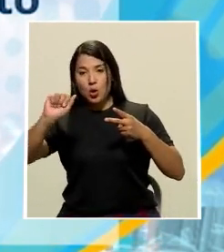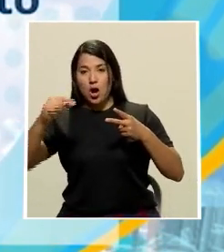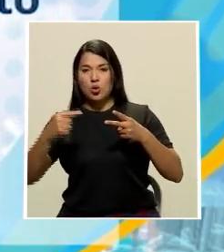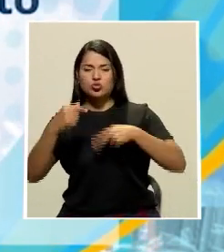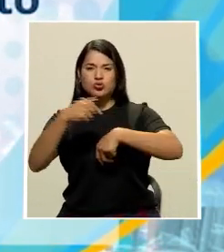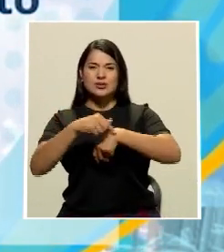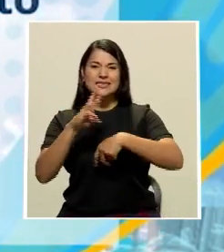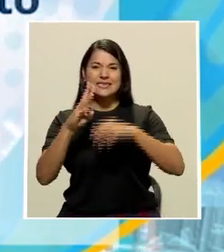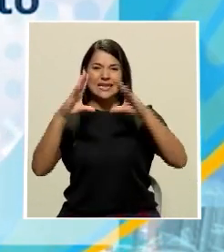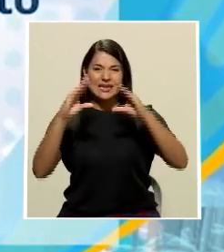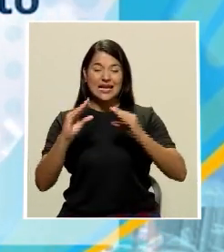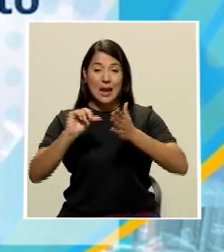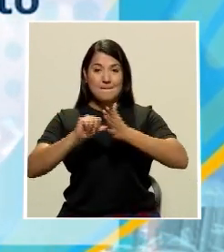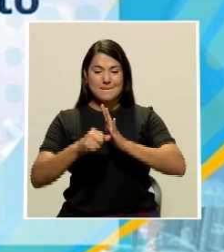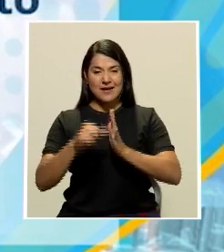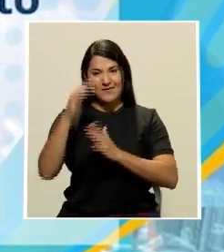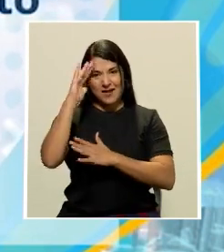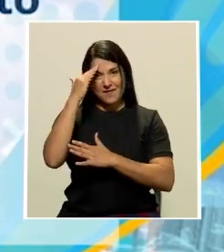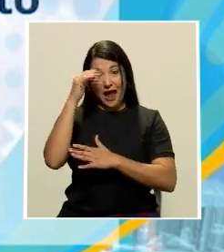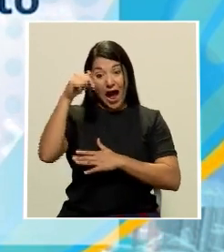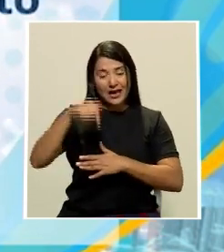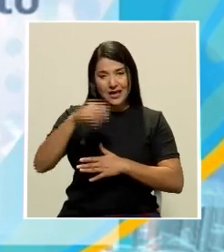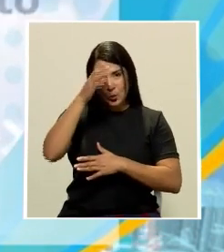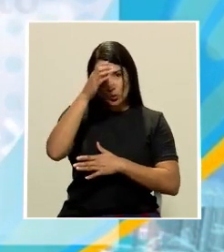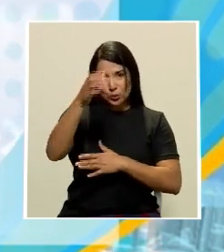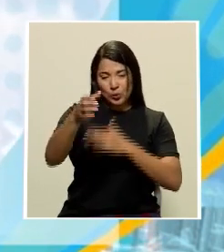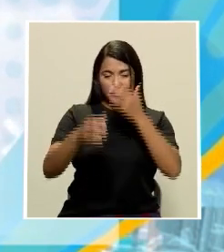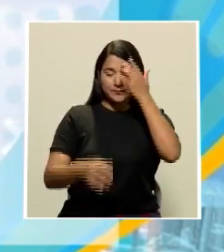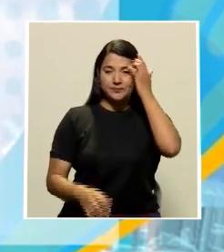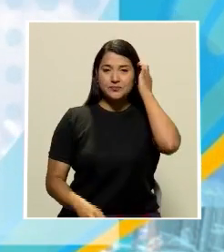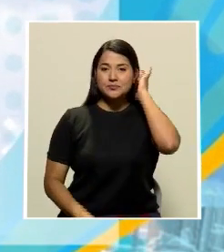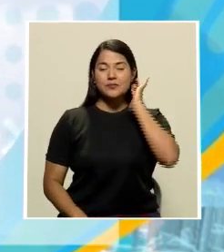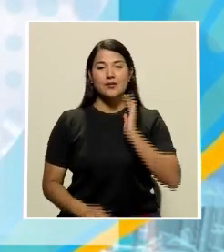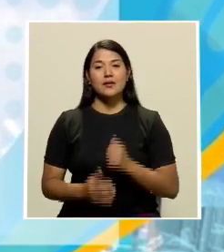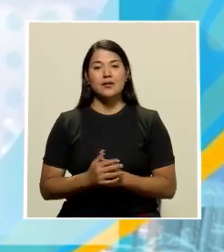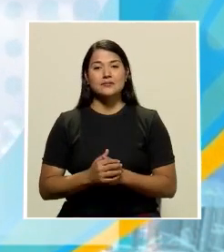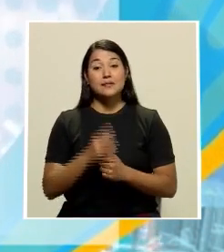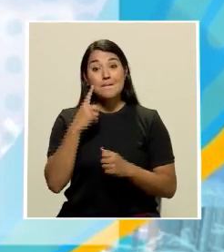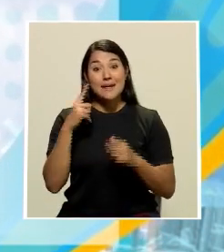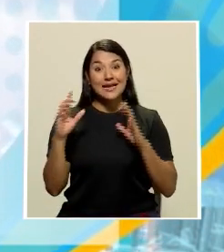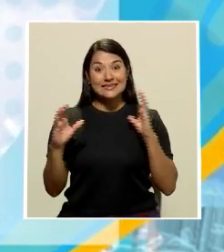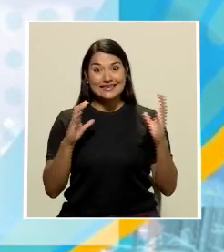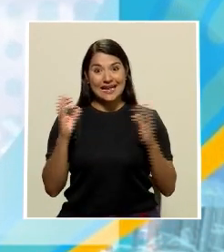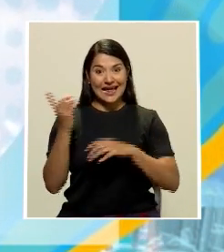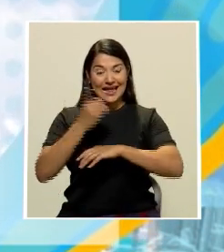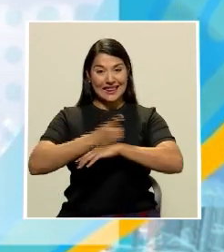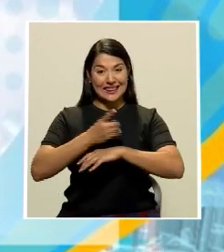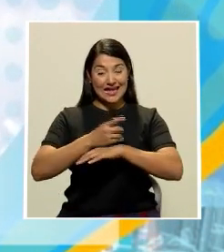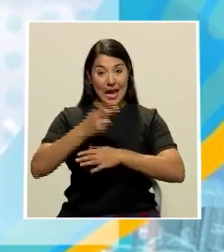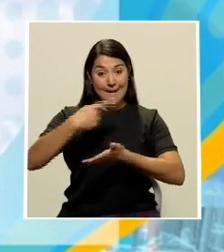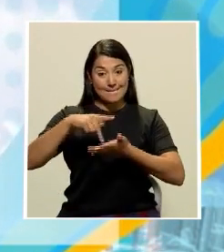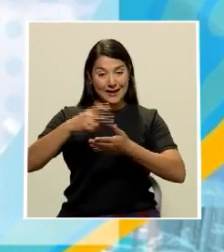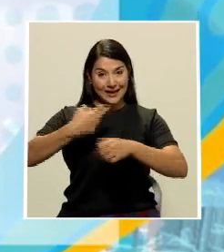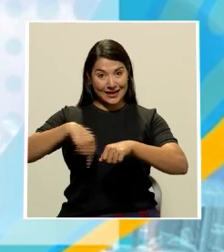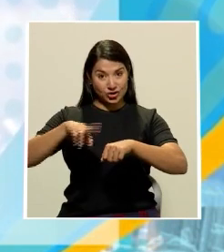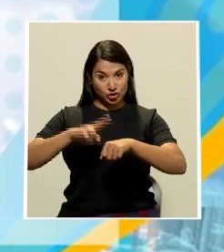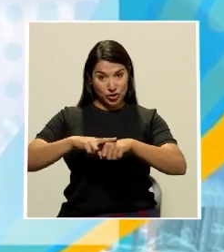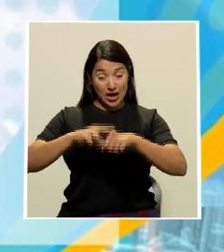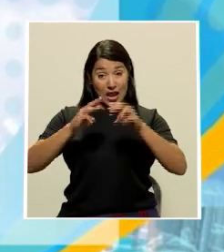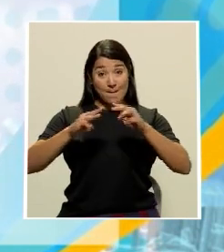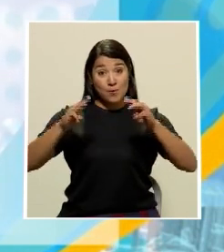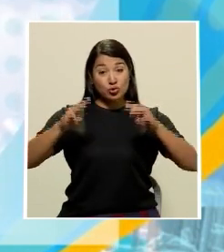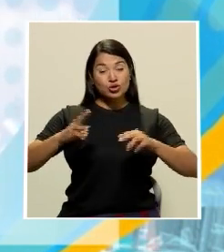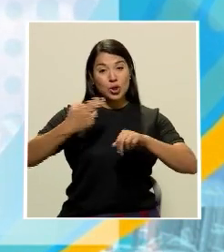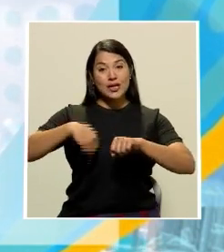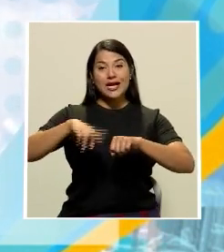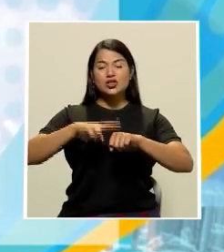de la tarde en la página de Facebook Aquí Cultura. En el marco de la celebración del Día de los Parques Nacionales, el Museo